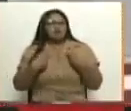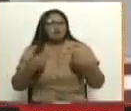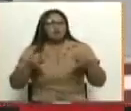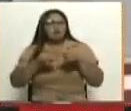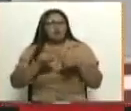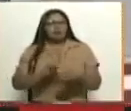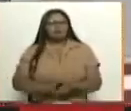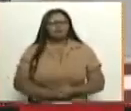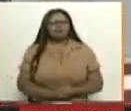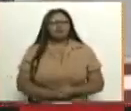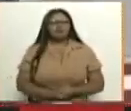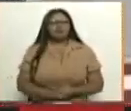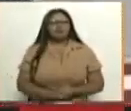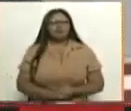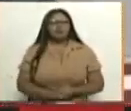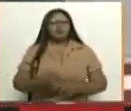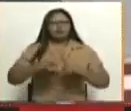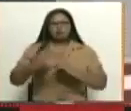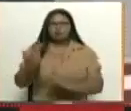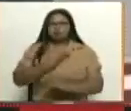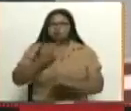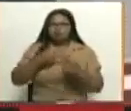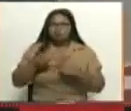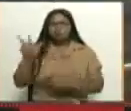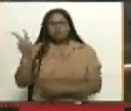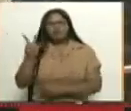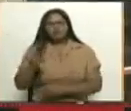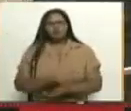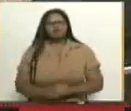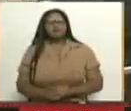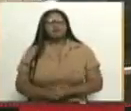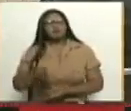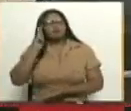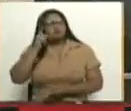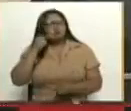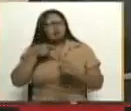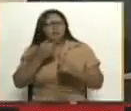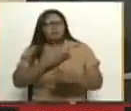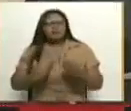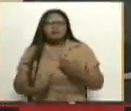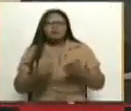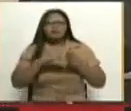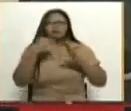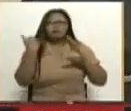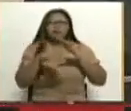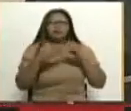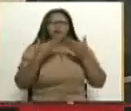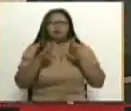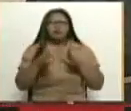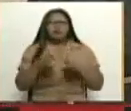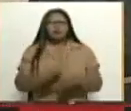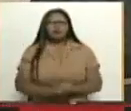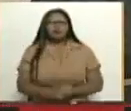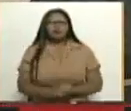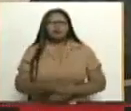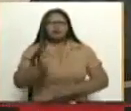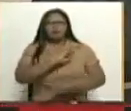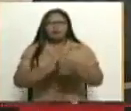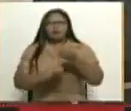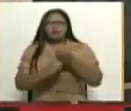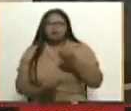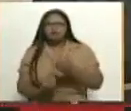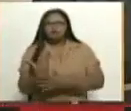y del atentado económico contra Venezuela que hay todos los días. Profe, el presidente coloca en su mensaje lo siguiente: es una potencia